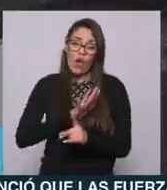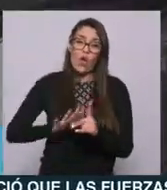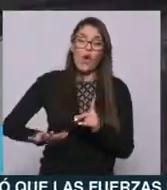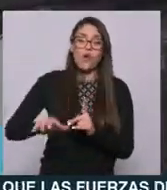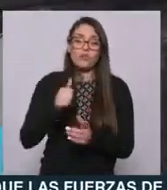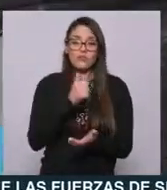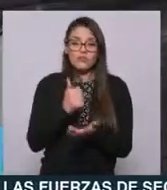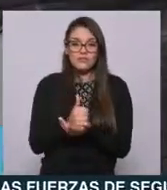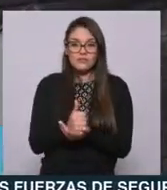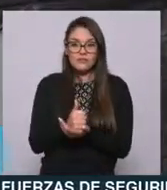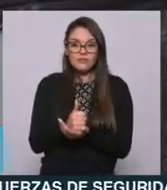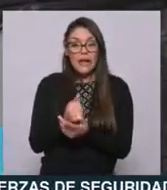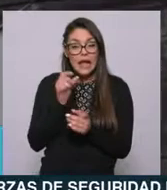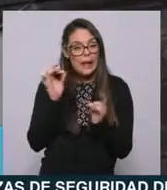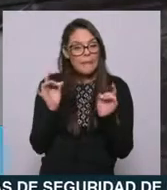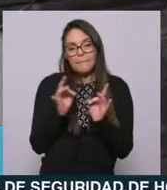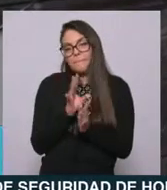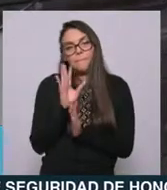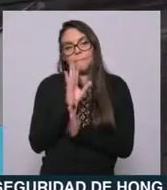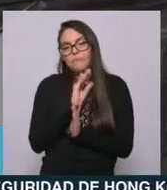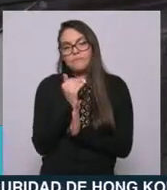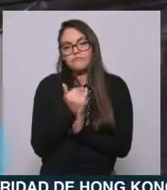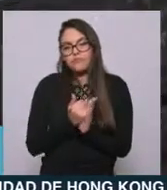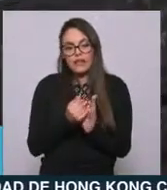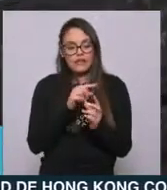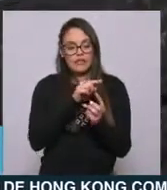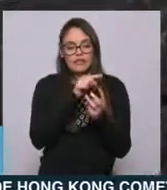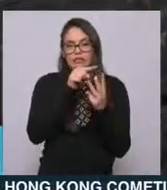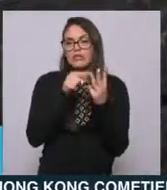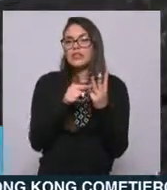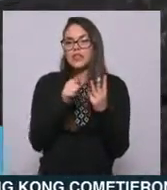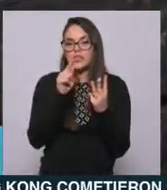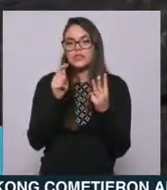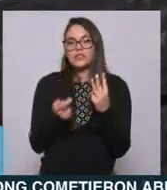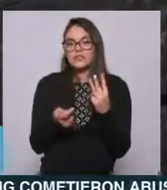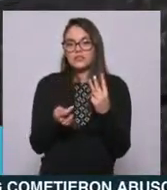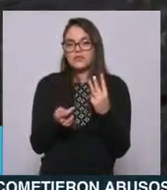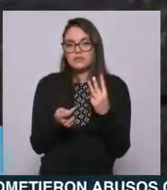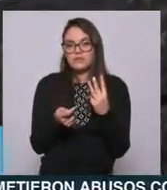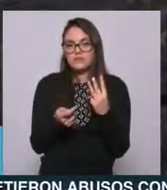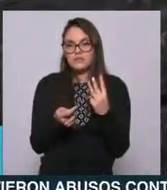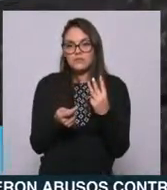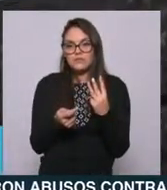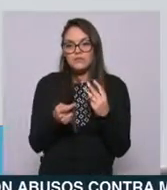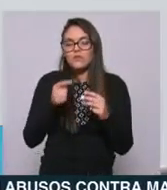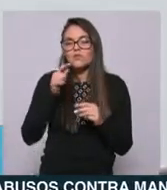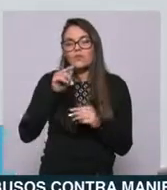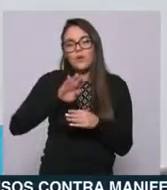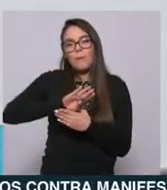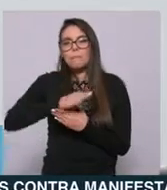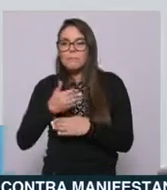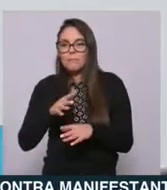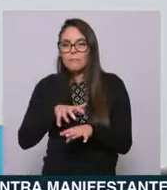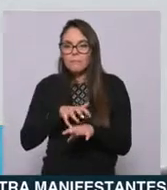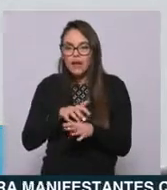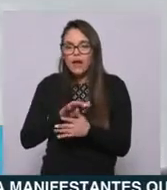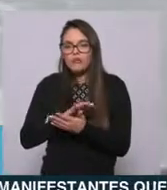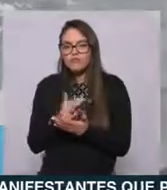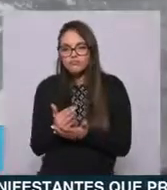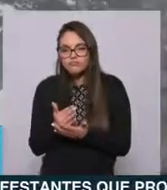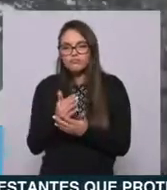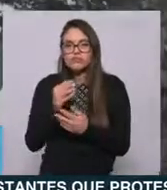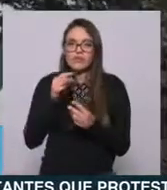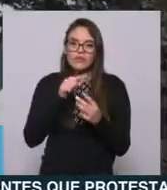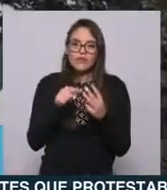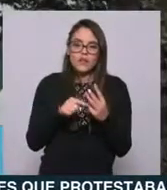son lesiones menores, o sea, 3 de ellos fueron 2 esguinces y una fractura, y las demás